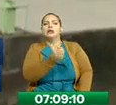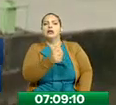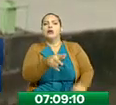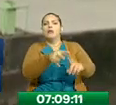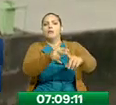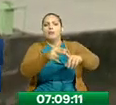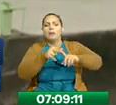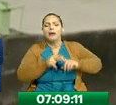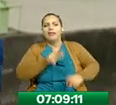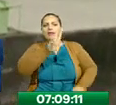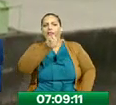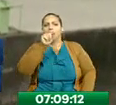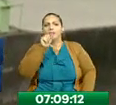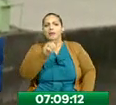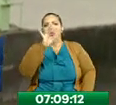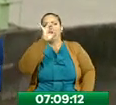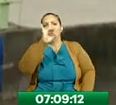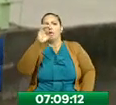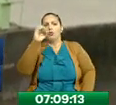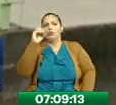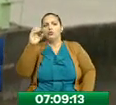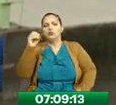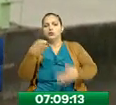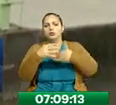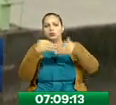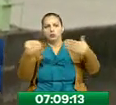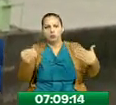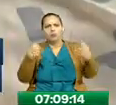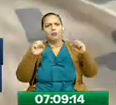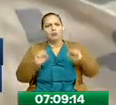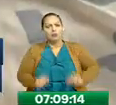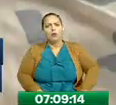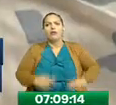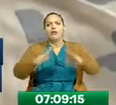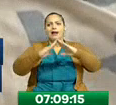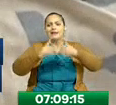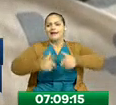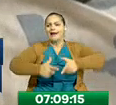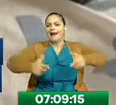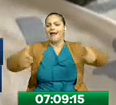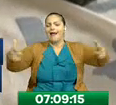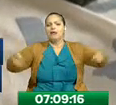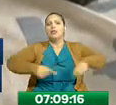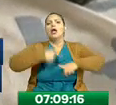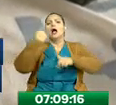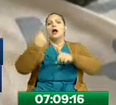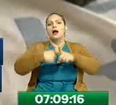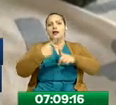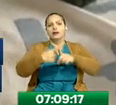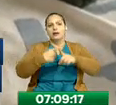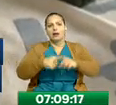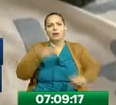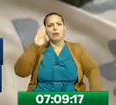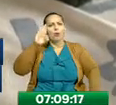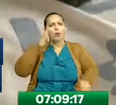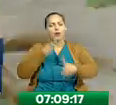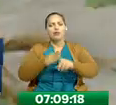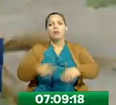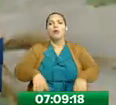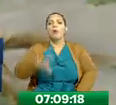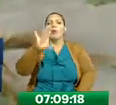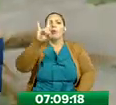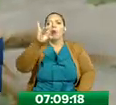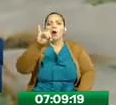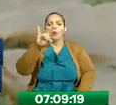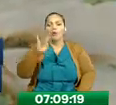un espacio verde amplio para poder trabajar y vivir. Actualmente cuenta con más de 20 perros de diferentes razas